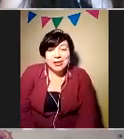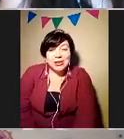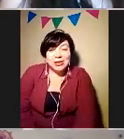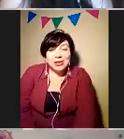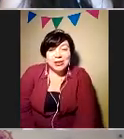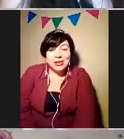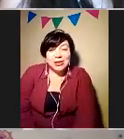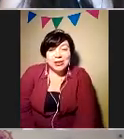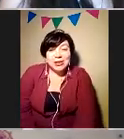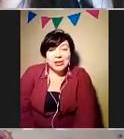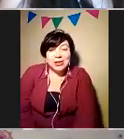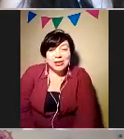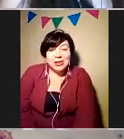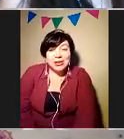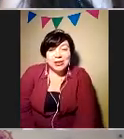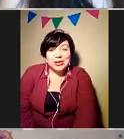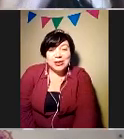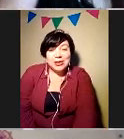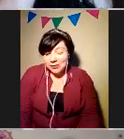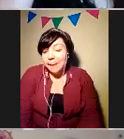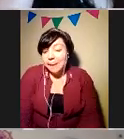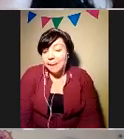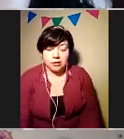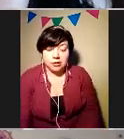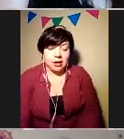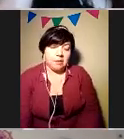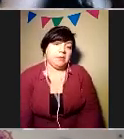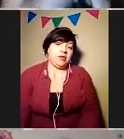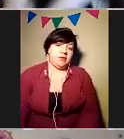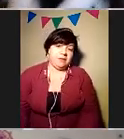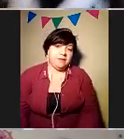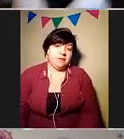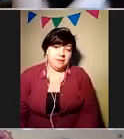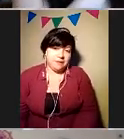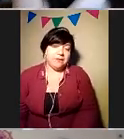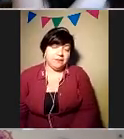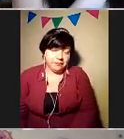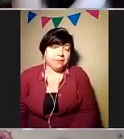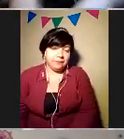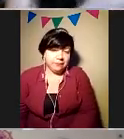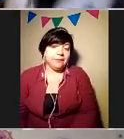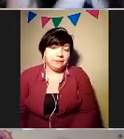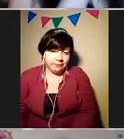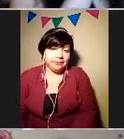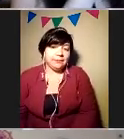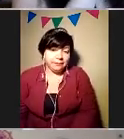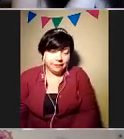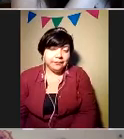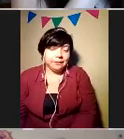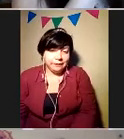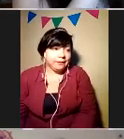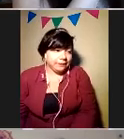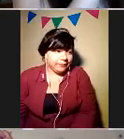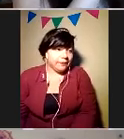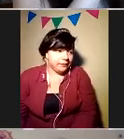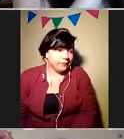No. Los cambios dentro de nuestros comportamientos de la expectativa de los cambios. Y bueno, de nuestros cambios personales también